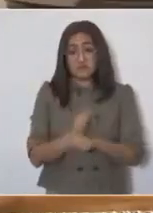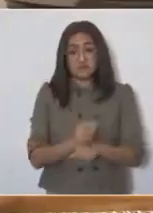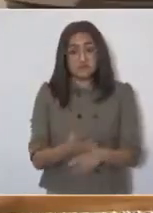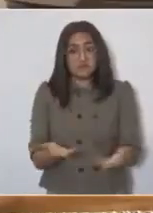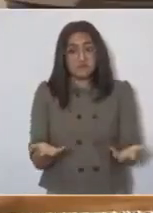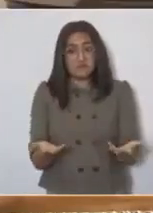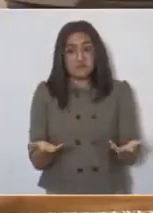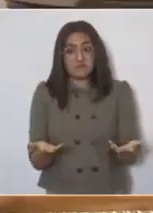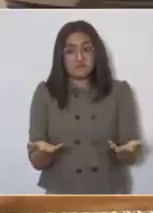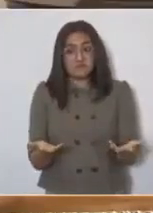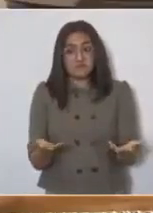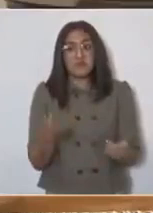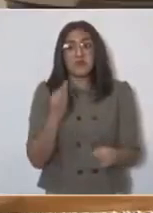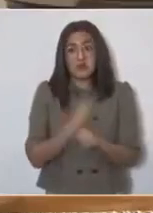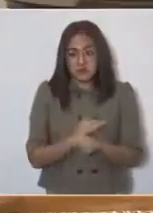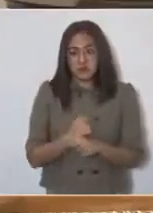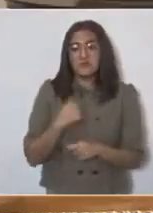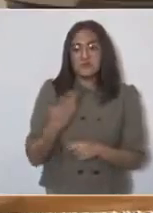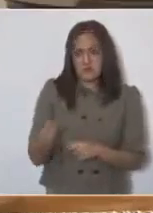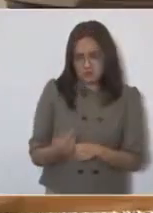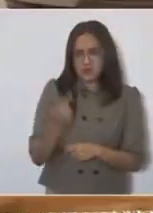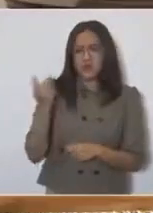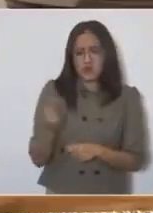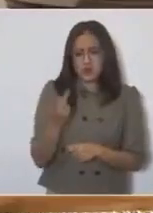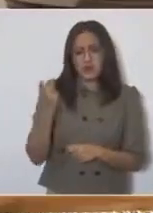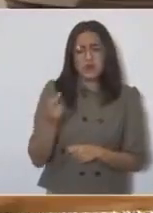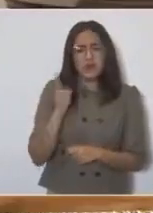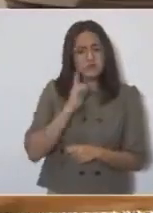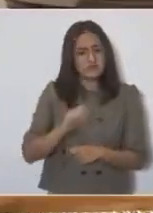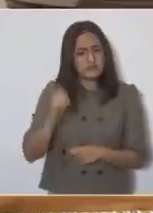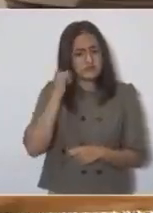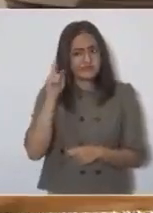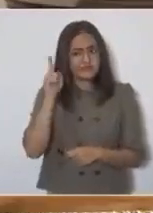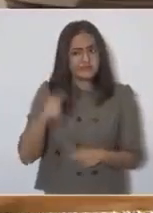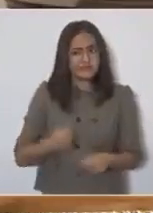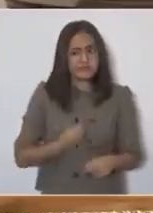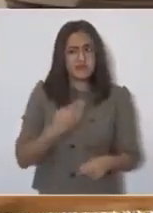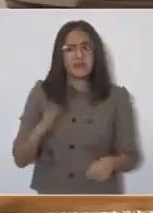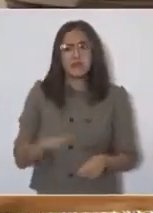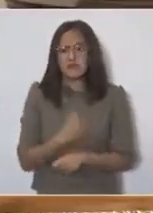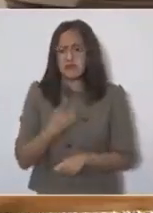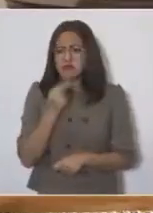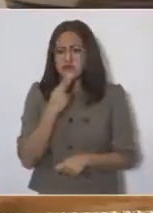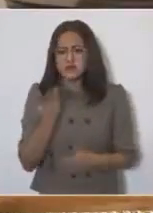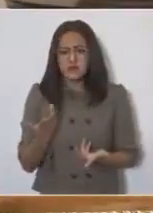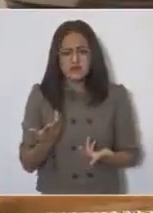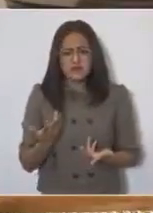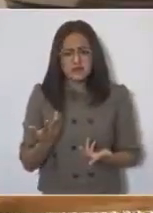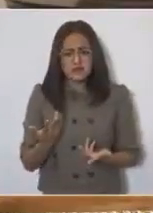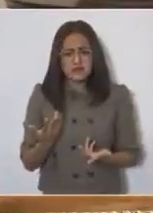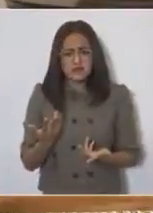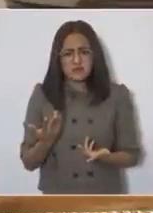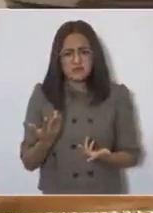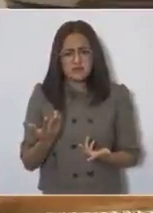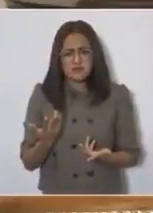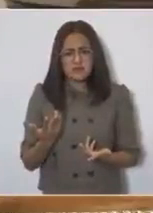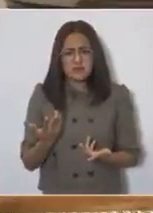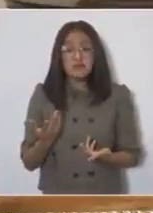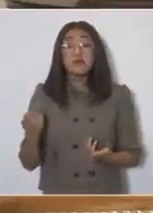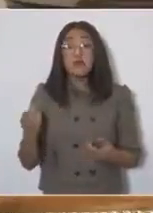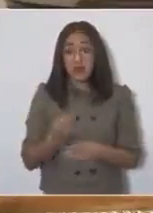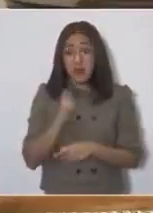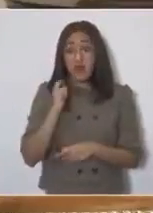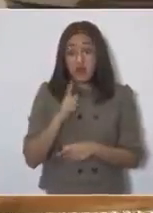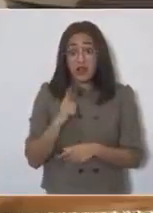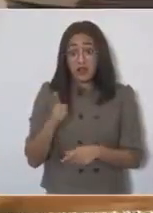Y en este momento voy a hacer la pregunta allá Tehuacán porque no está funcionando Y si algo